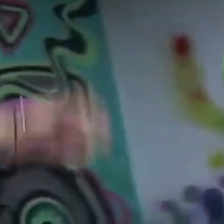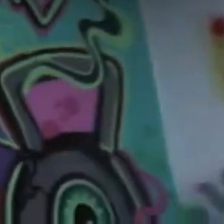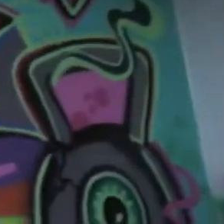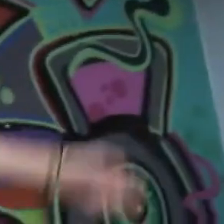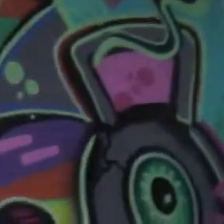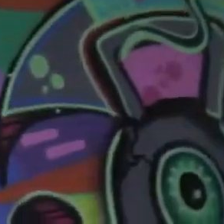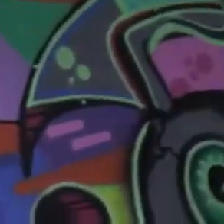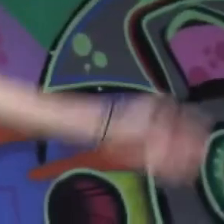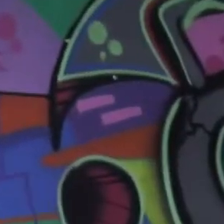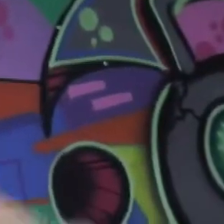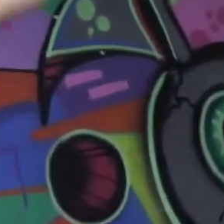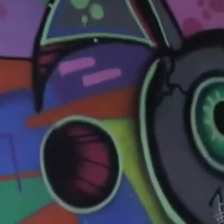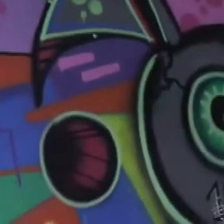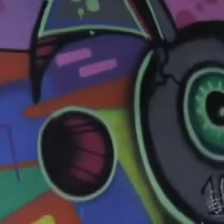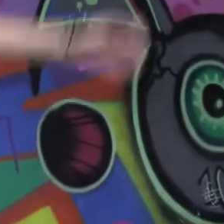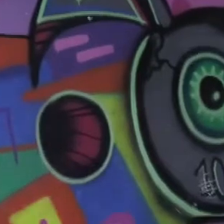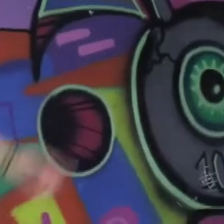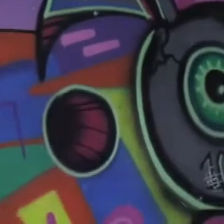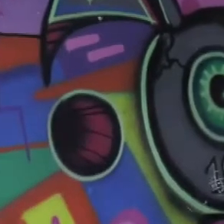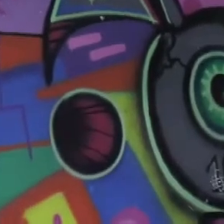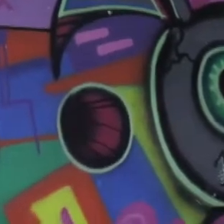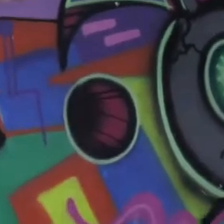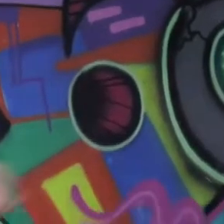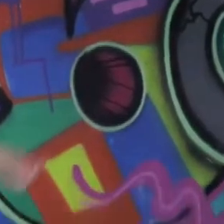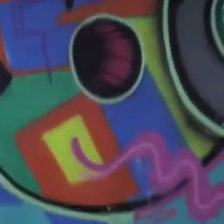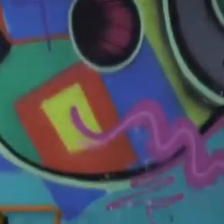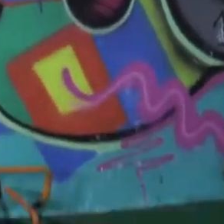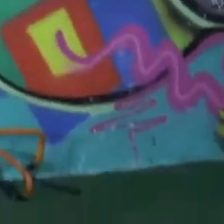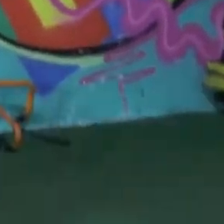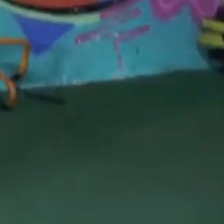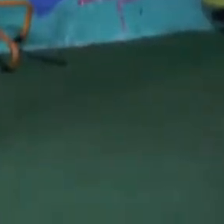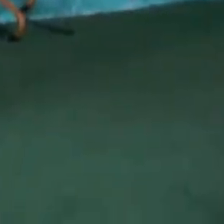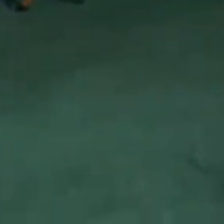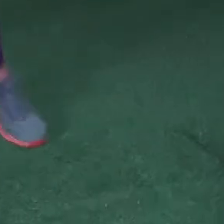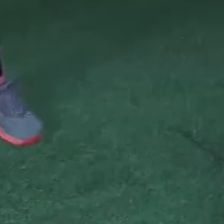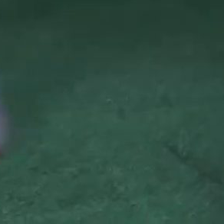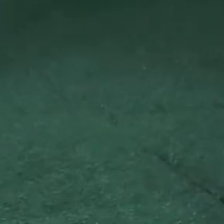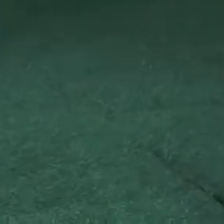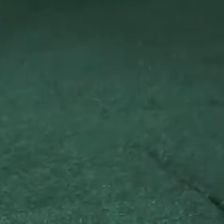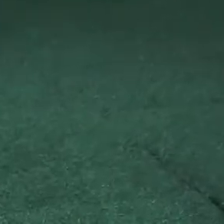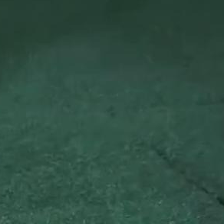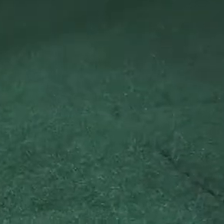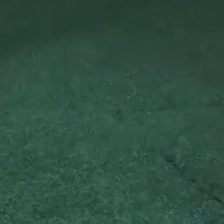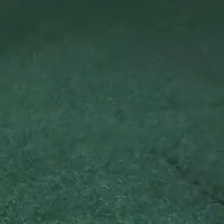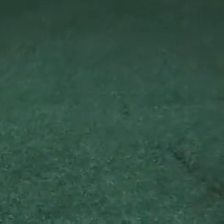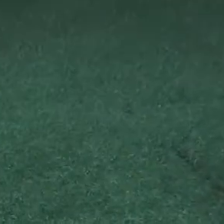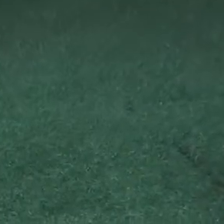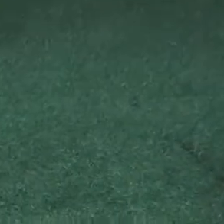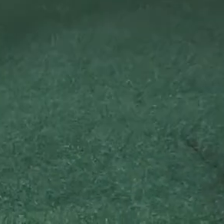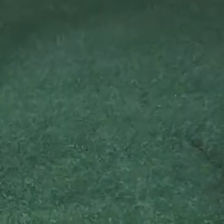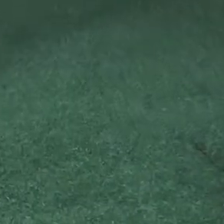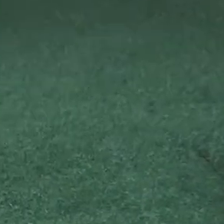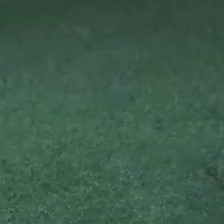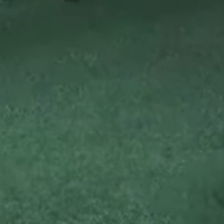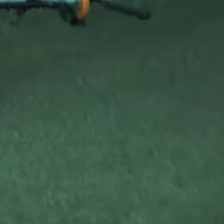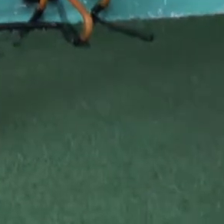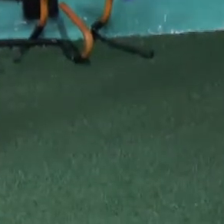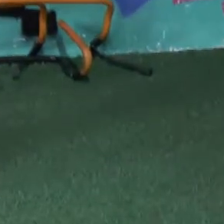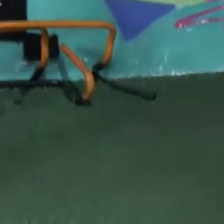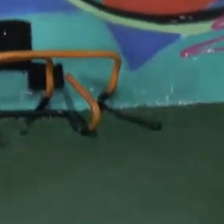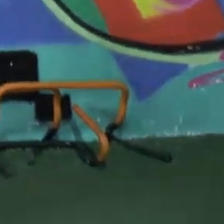está el siguiente ejercicio, igual, como un trabajo más activo, es un trabajo de más movimiento,